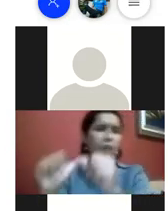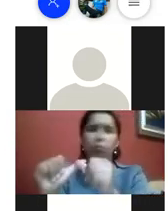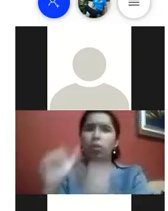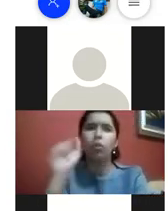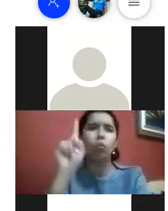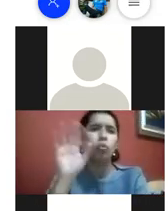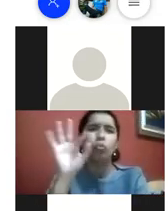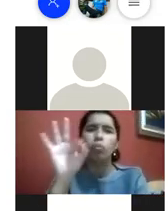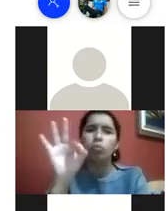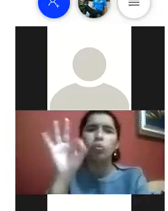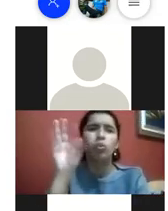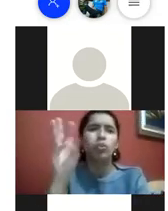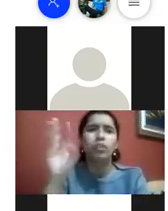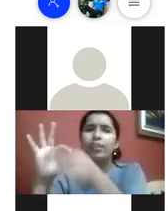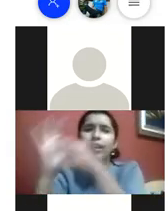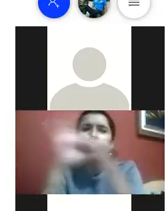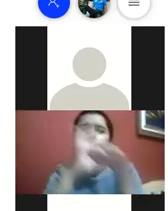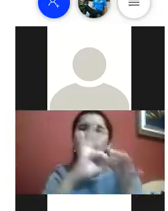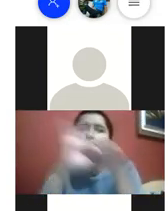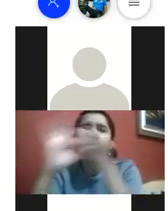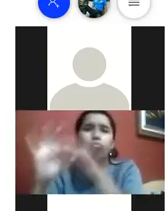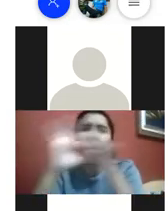eso no va a variar de ejercicio a ejercicio.